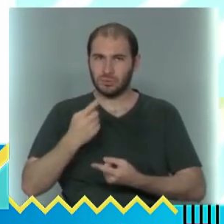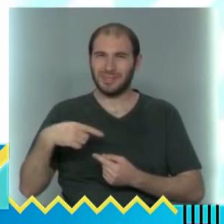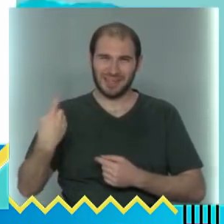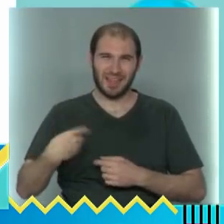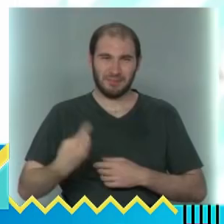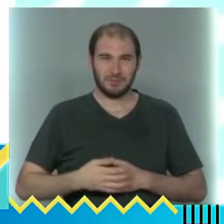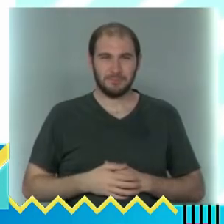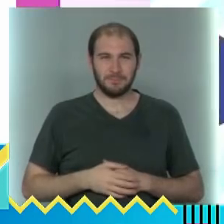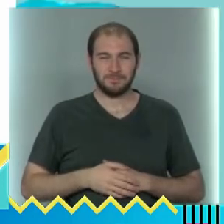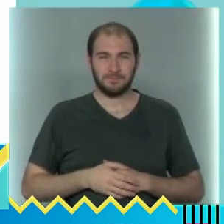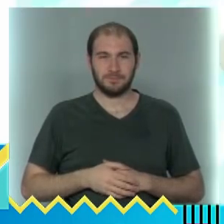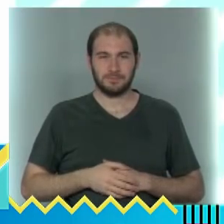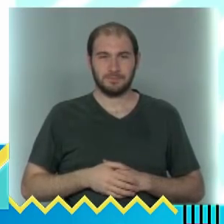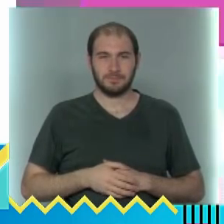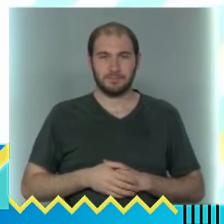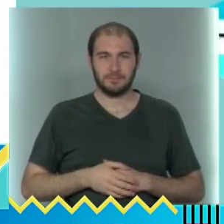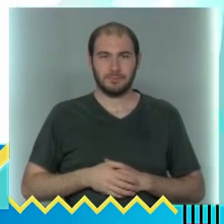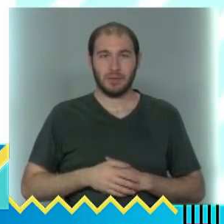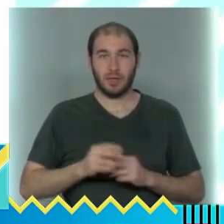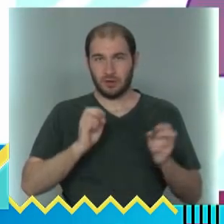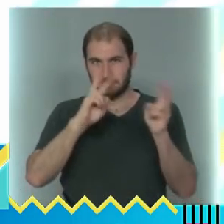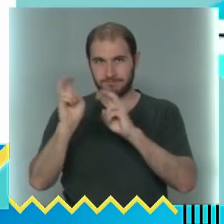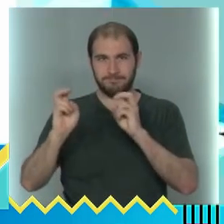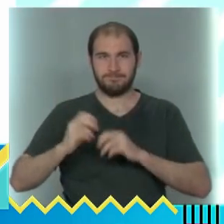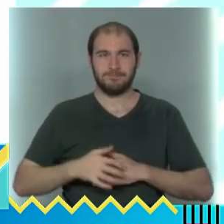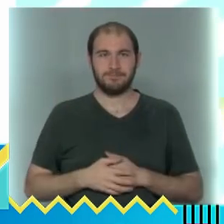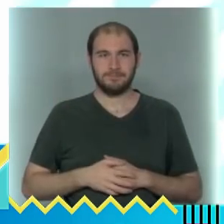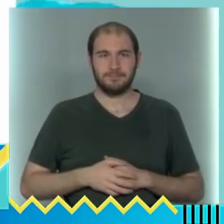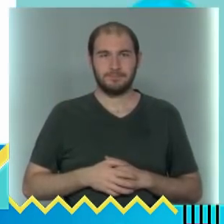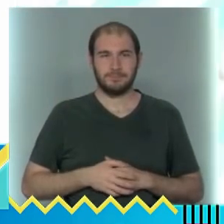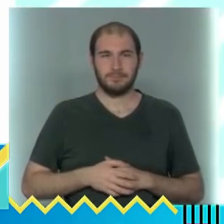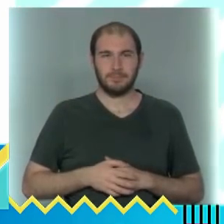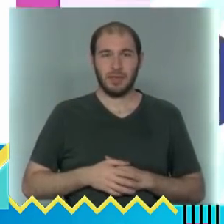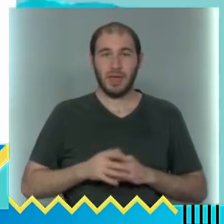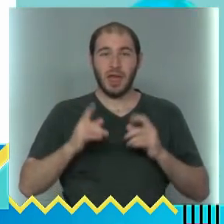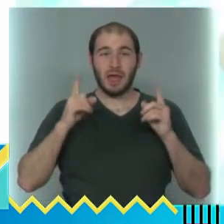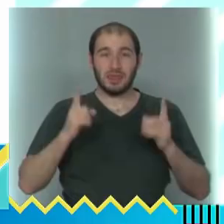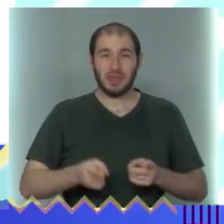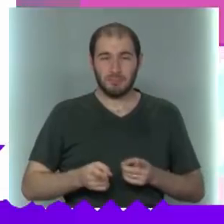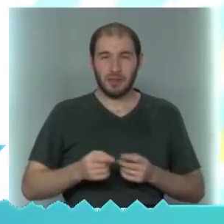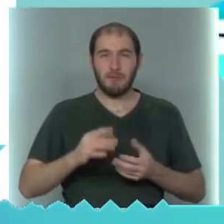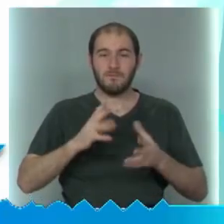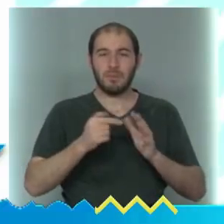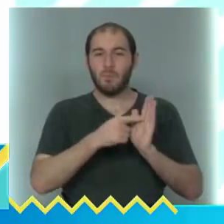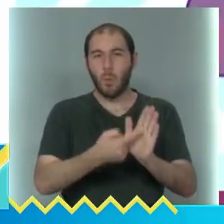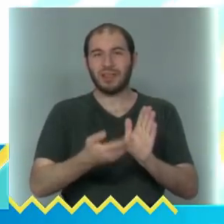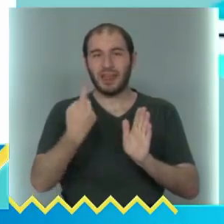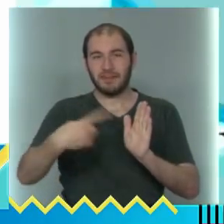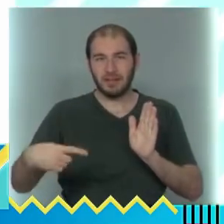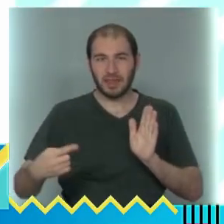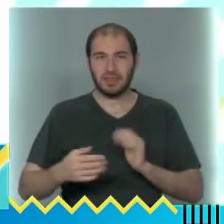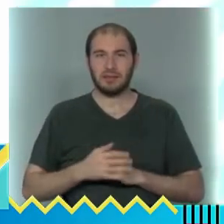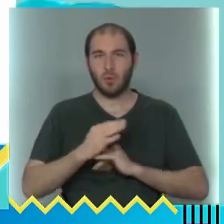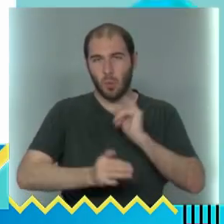bastante frecuente. Y por otro lado, también tenemos diferentes manifestaciones que ya las vamos a